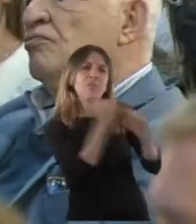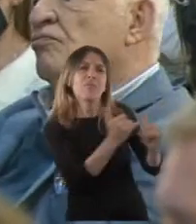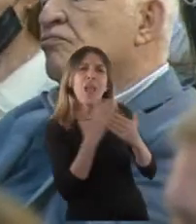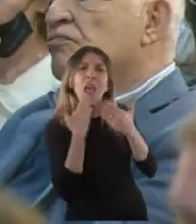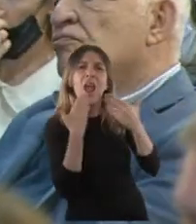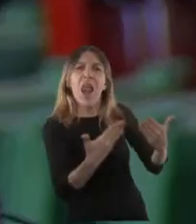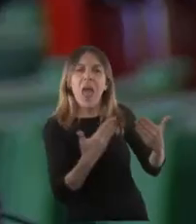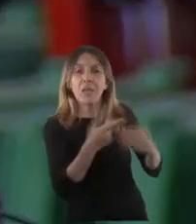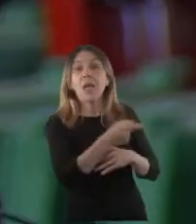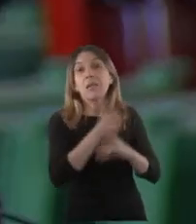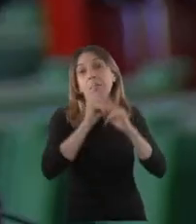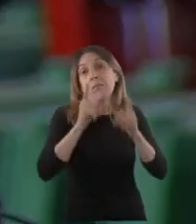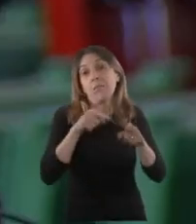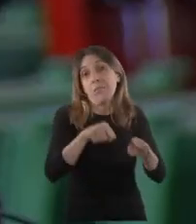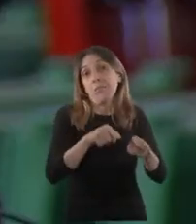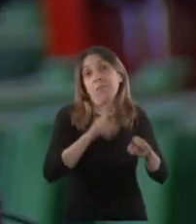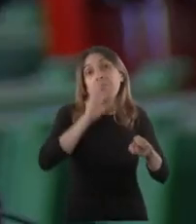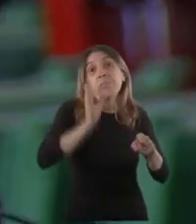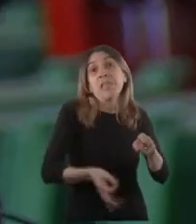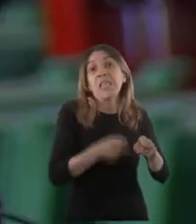vio reflejado en